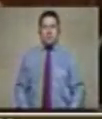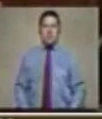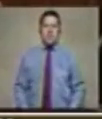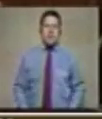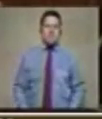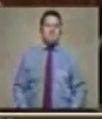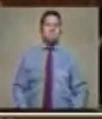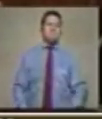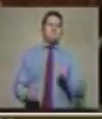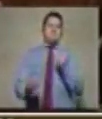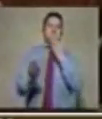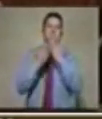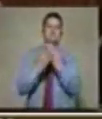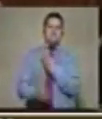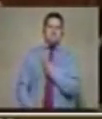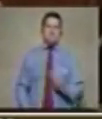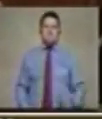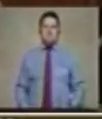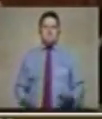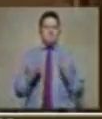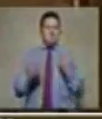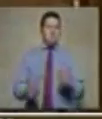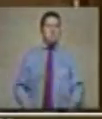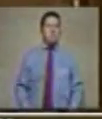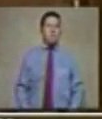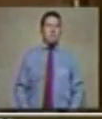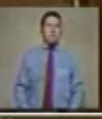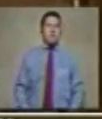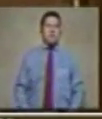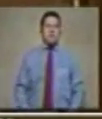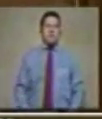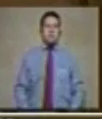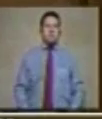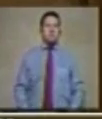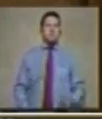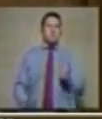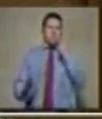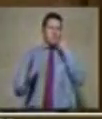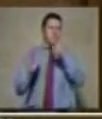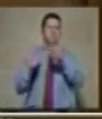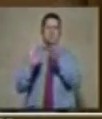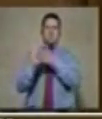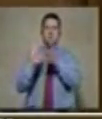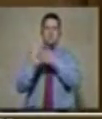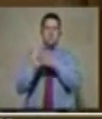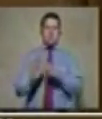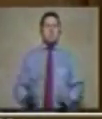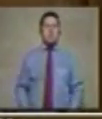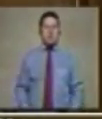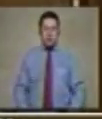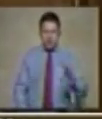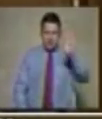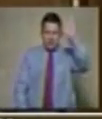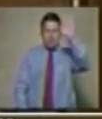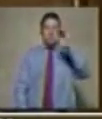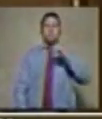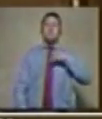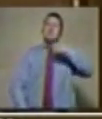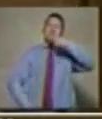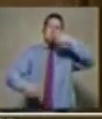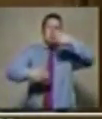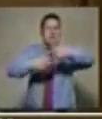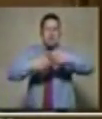muchas gracias señor presidente señor presidente yo quiero dejar una constancia sobre la difícil situación